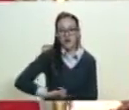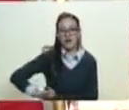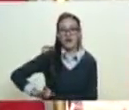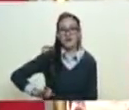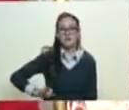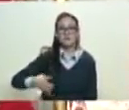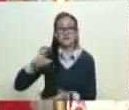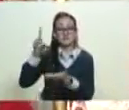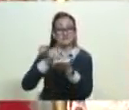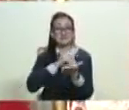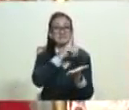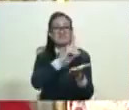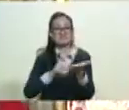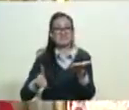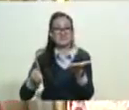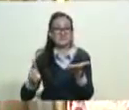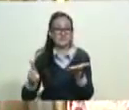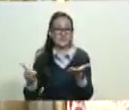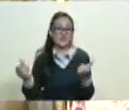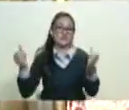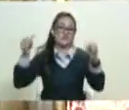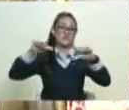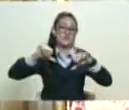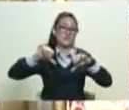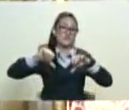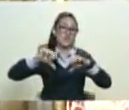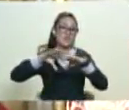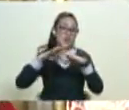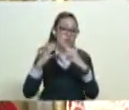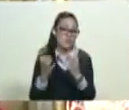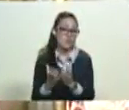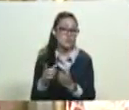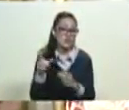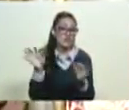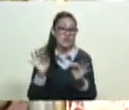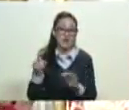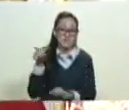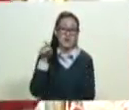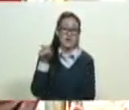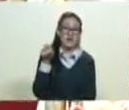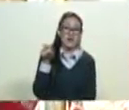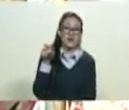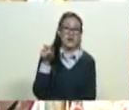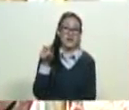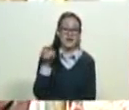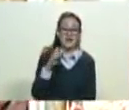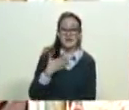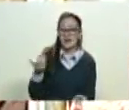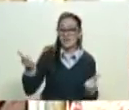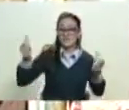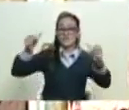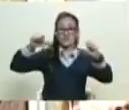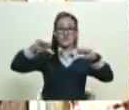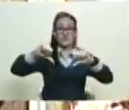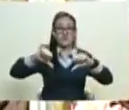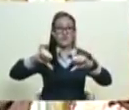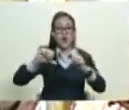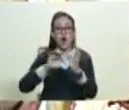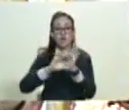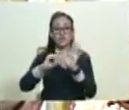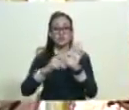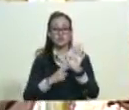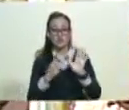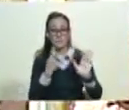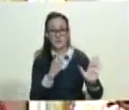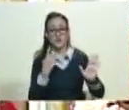de discriminación, de destrucción del planeta, ese modelo estaba tratando de derrocar a la